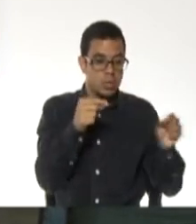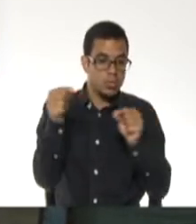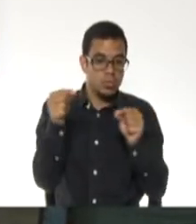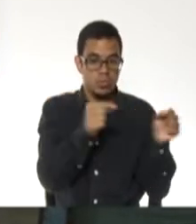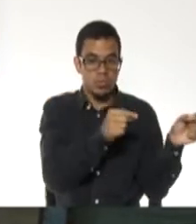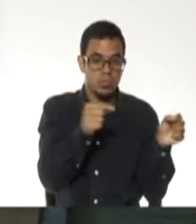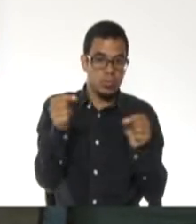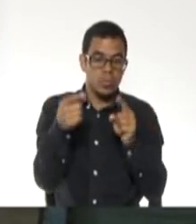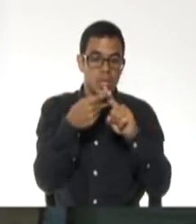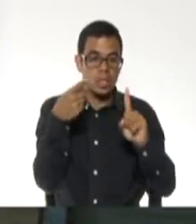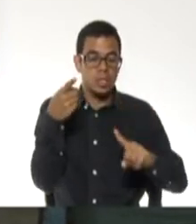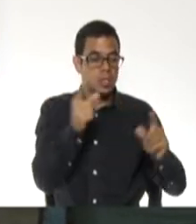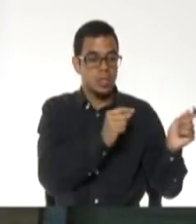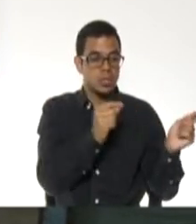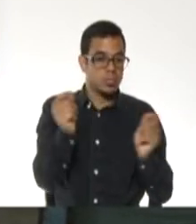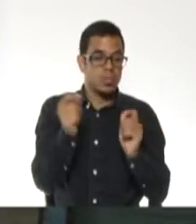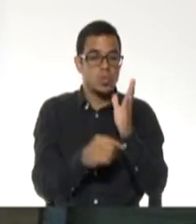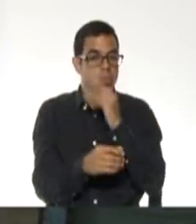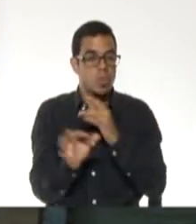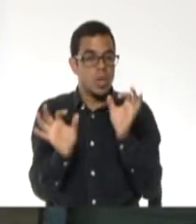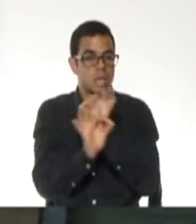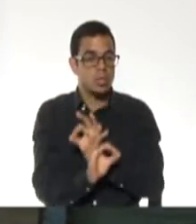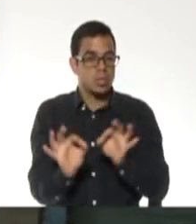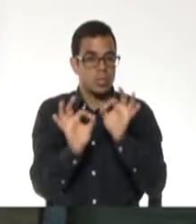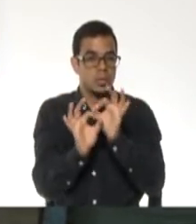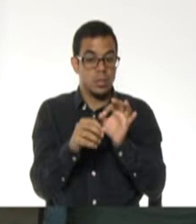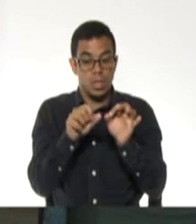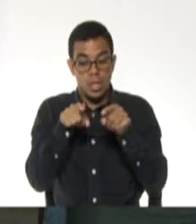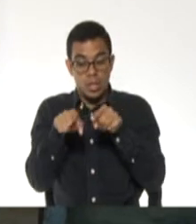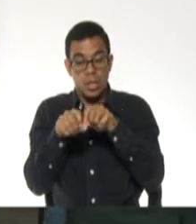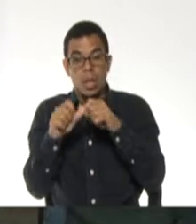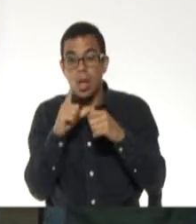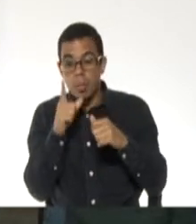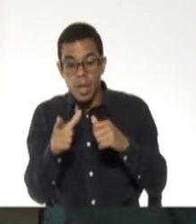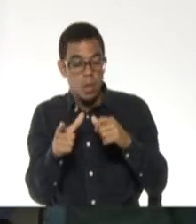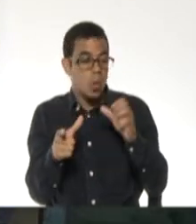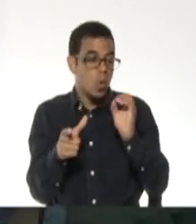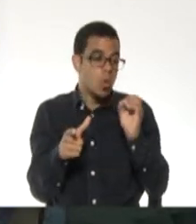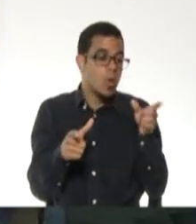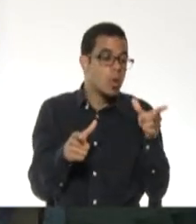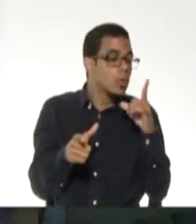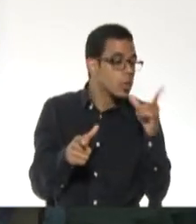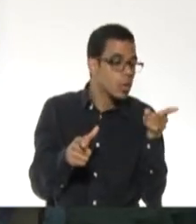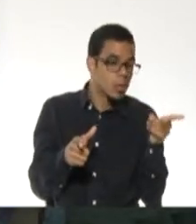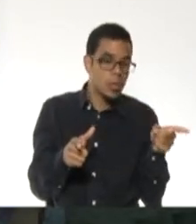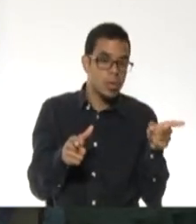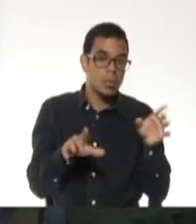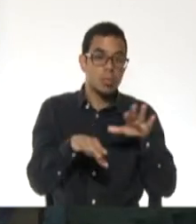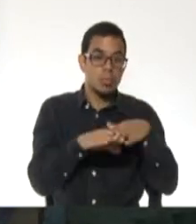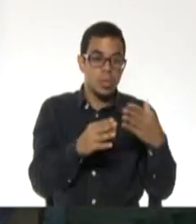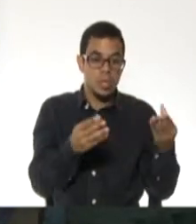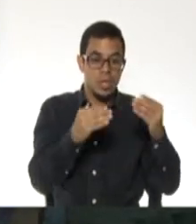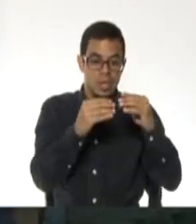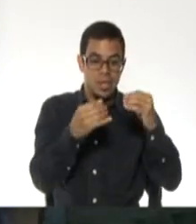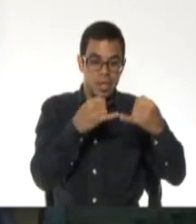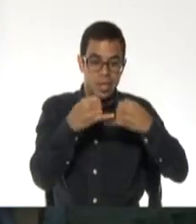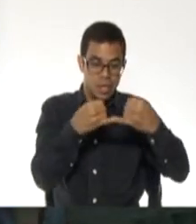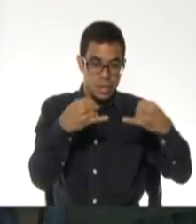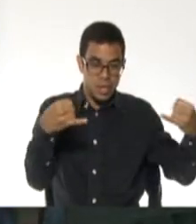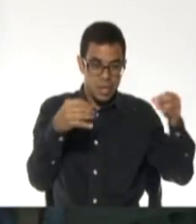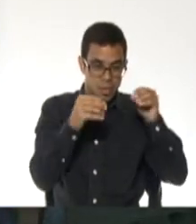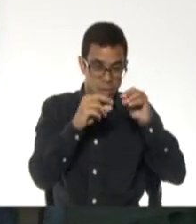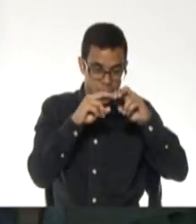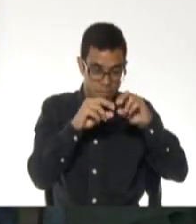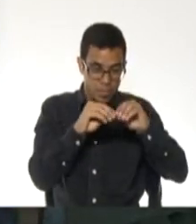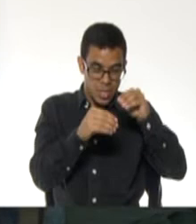un cable que podemos hacer la verificación, ¿sí? Vamos a usar para el otro